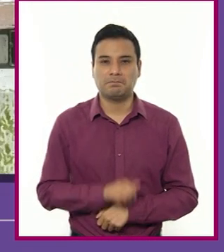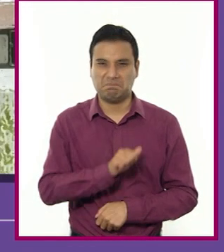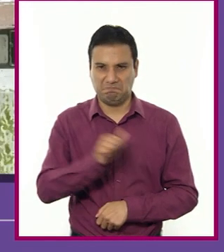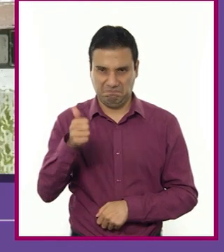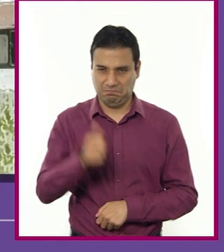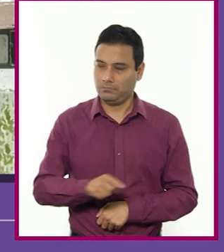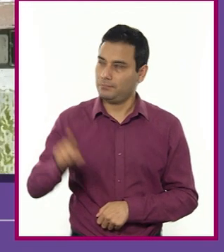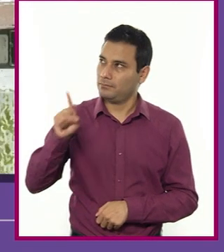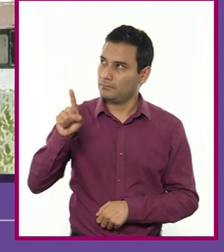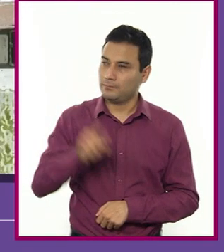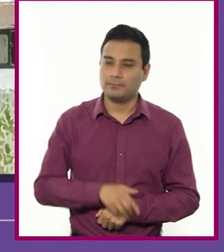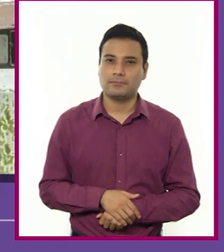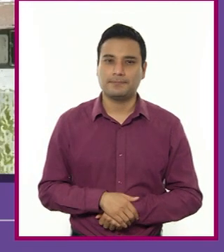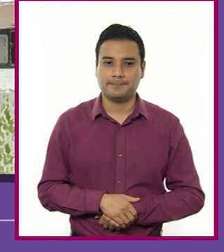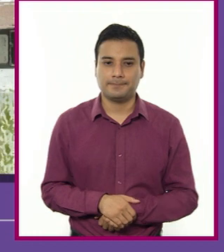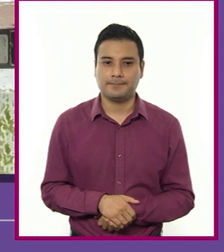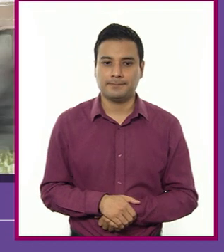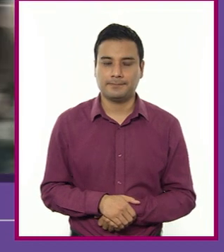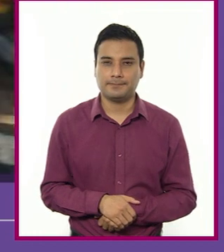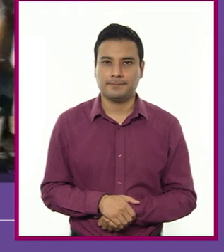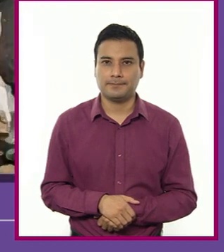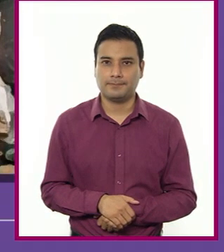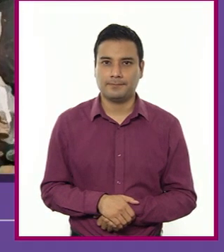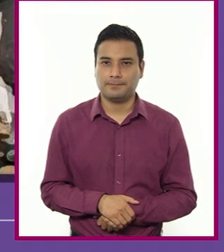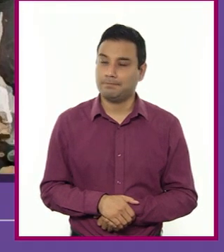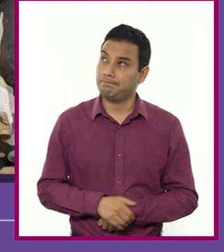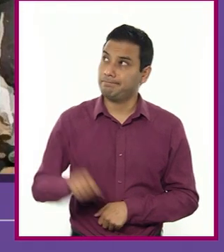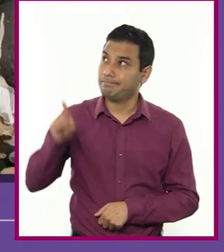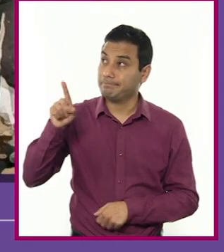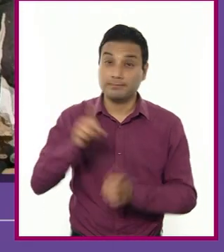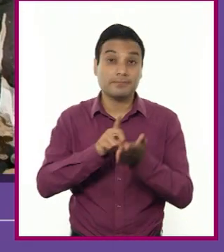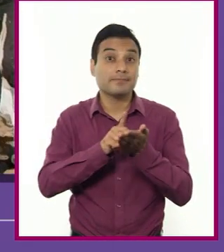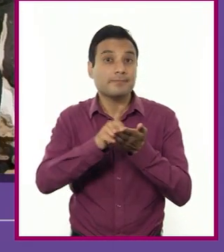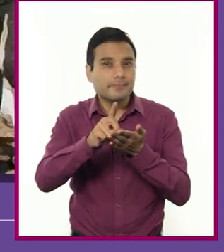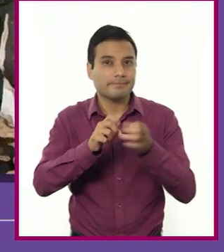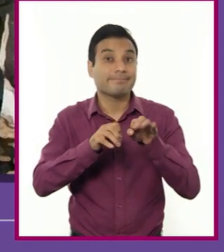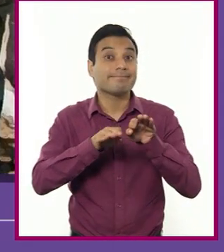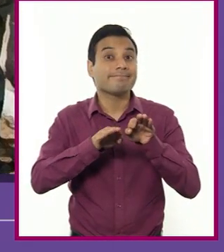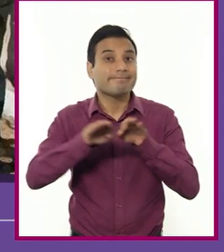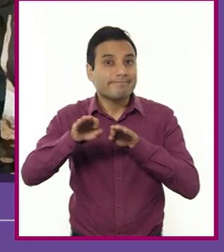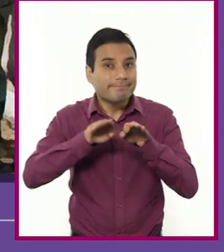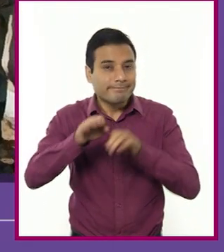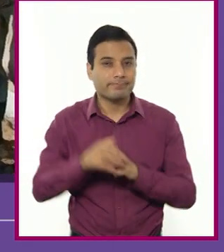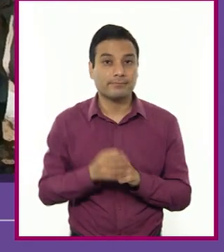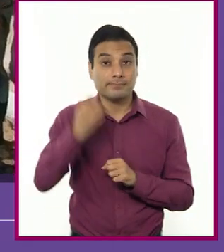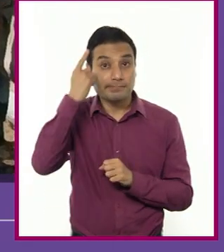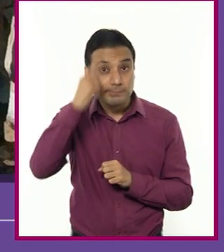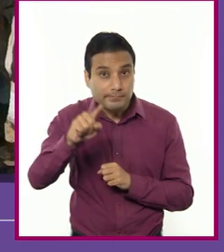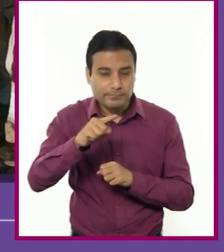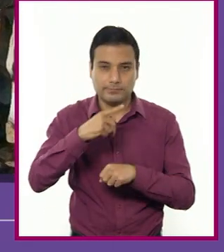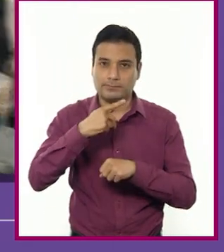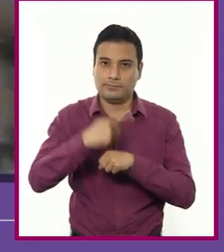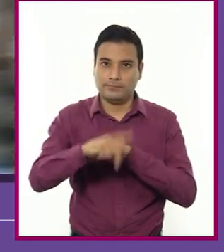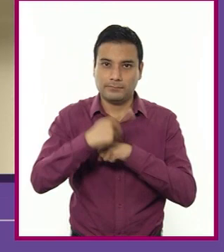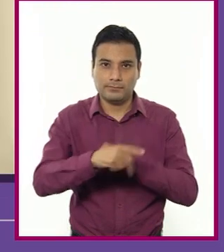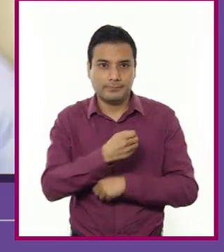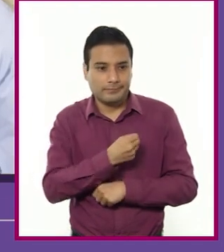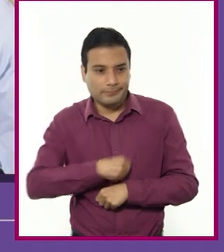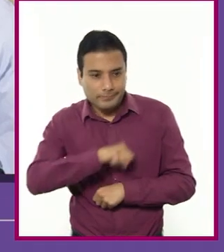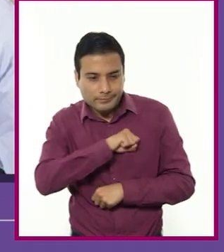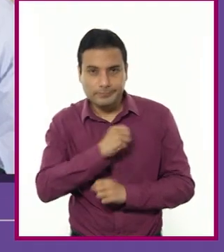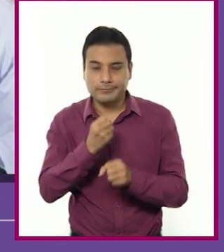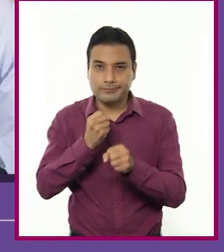Secretaría del Trabajo y Previsión Social vigila que se cumplan los derechos de los trabajadores para evitar riesgos a la salud, maltrato